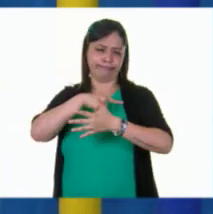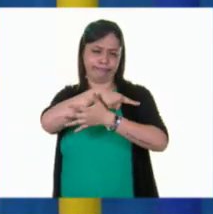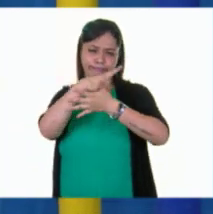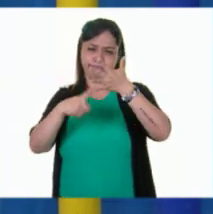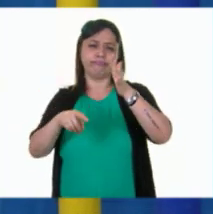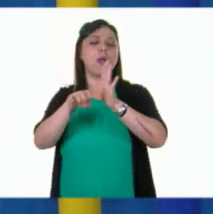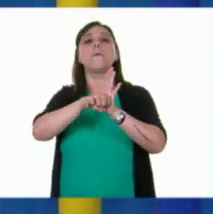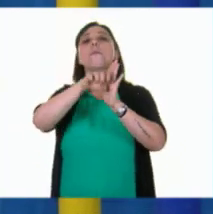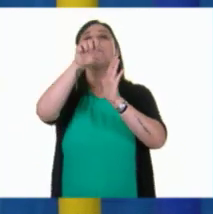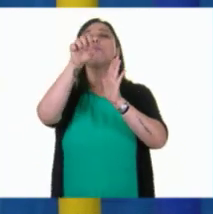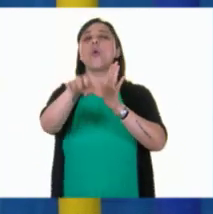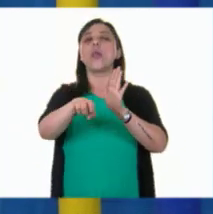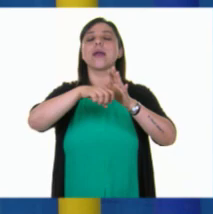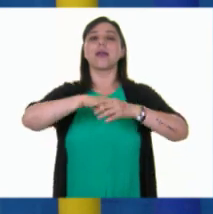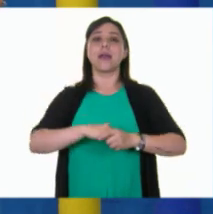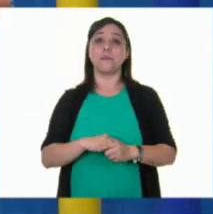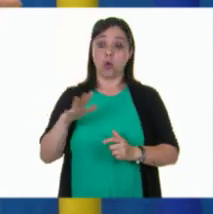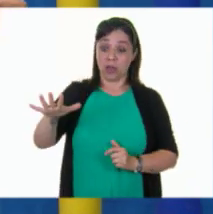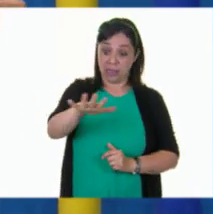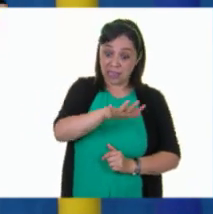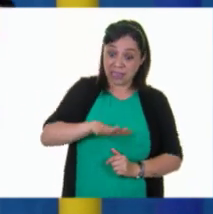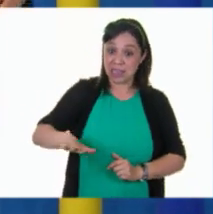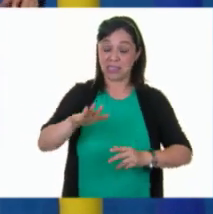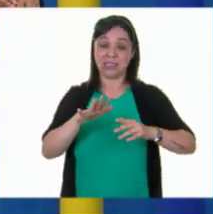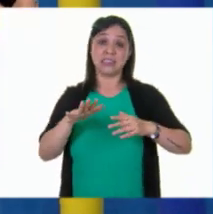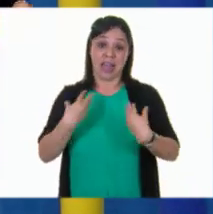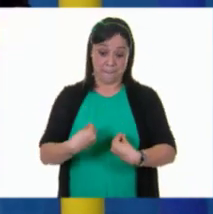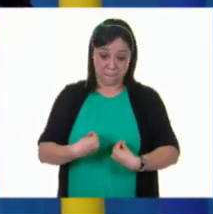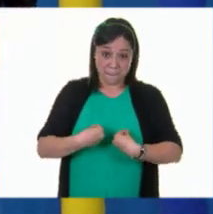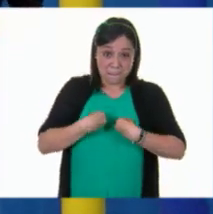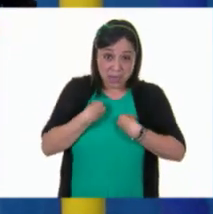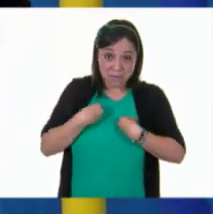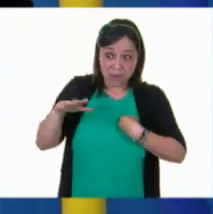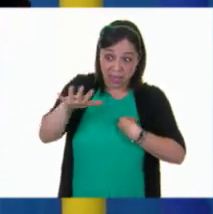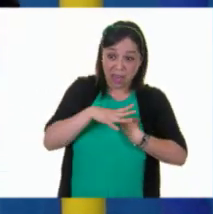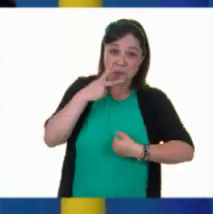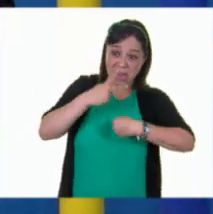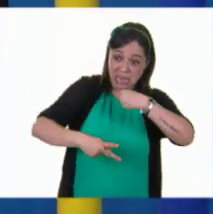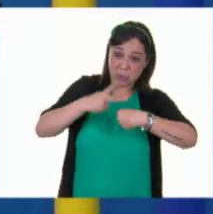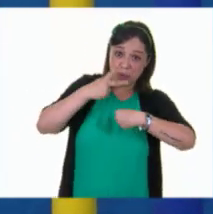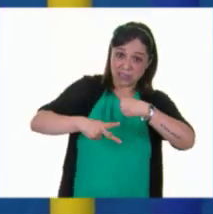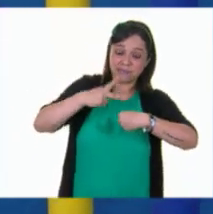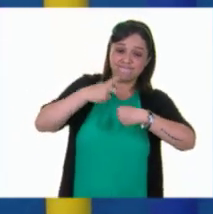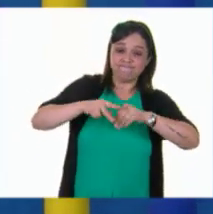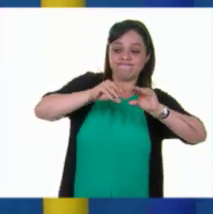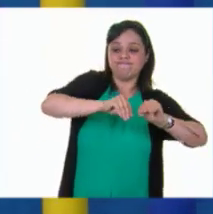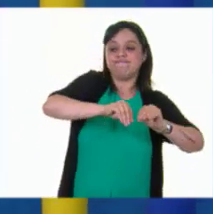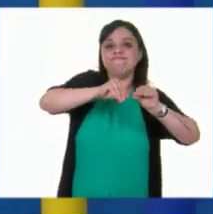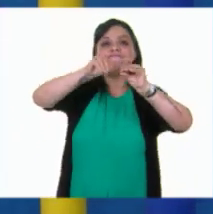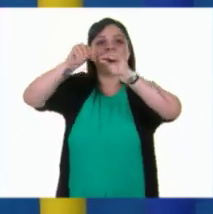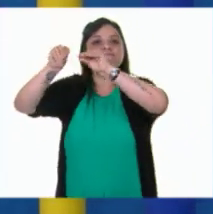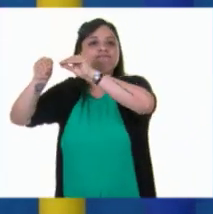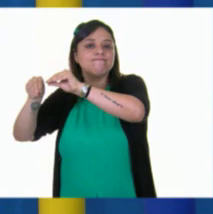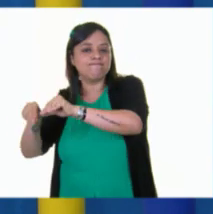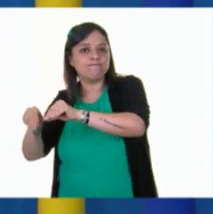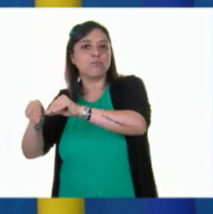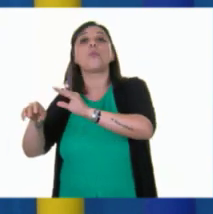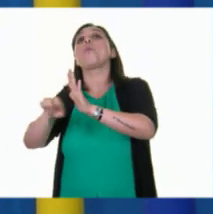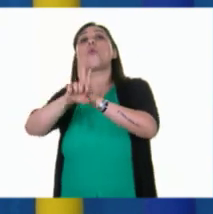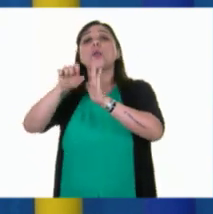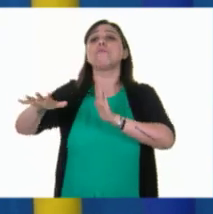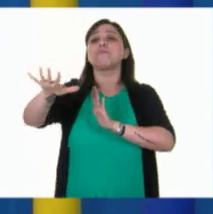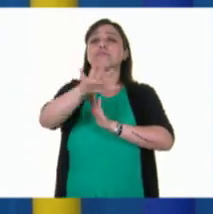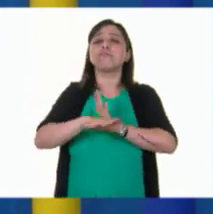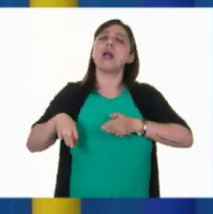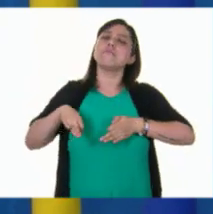se tendría que reubicar aquellas poblaciones que viven en lugares de alto riesgo, como las cañadas o las zonas que se inundan con